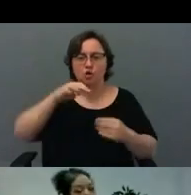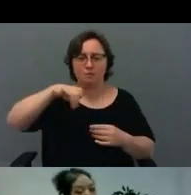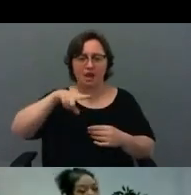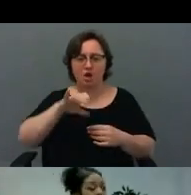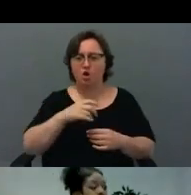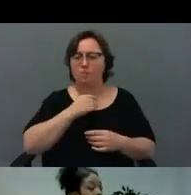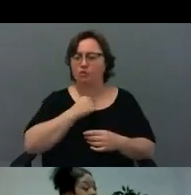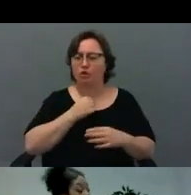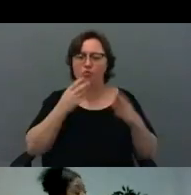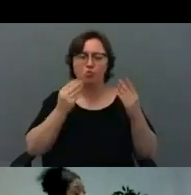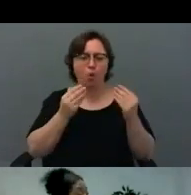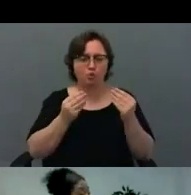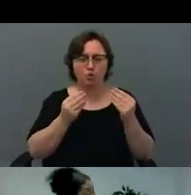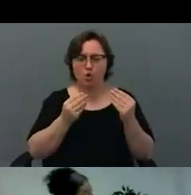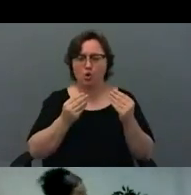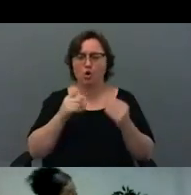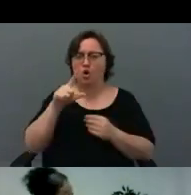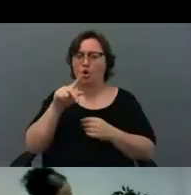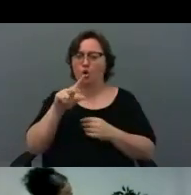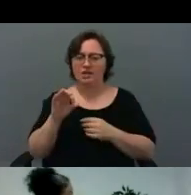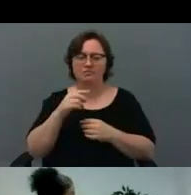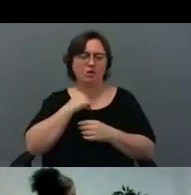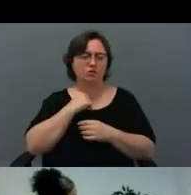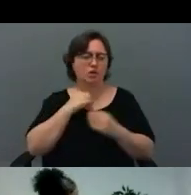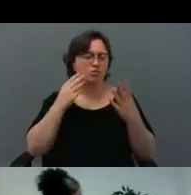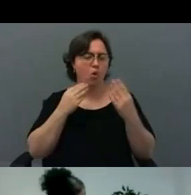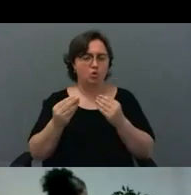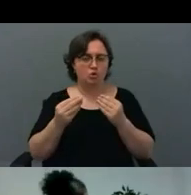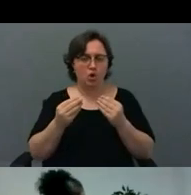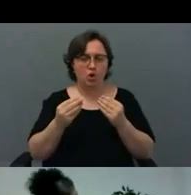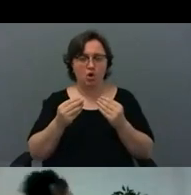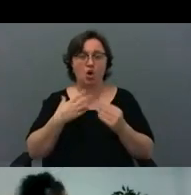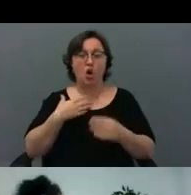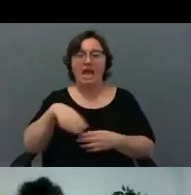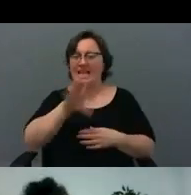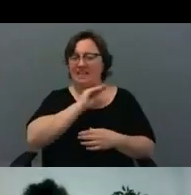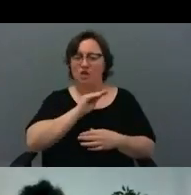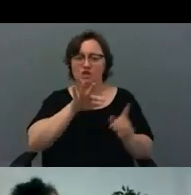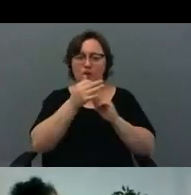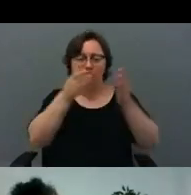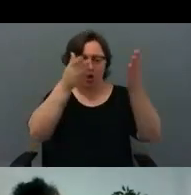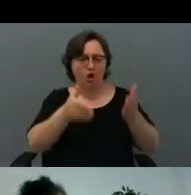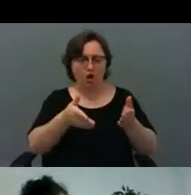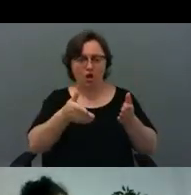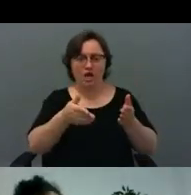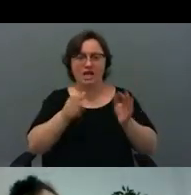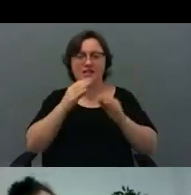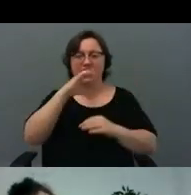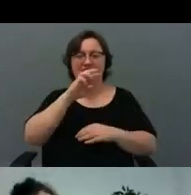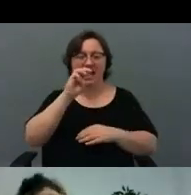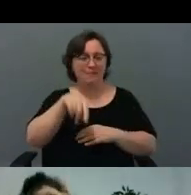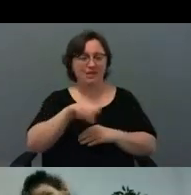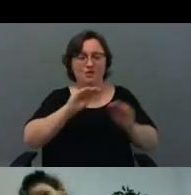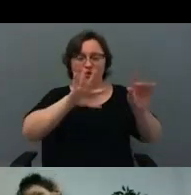y lo de Luis. Y entiendo perfectamente también a Carmen,